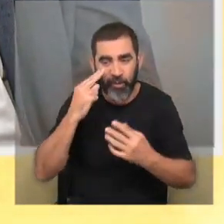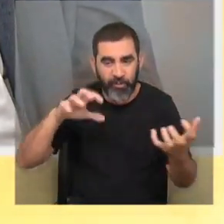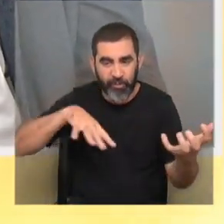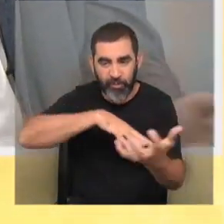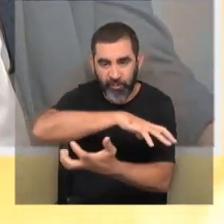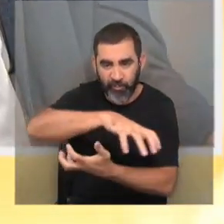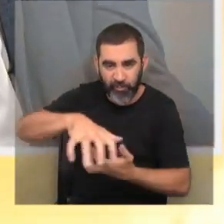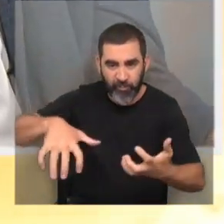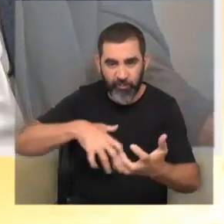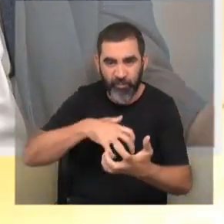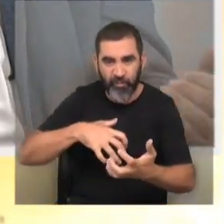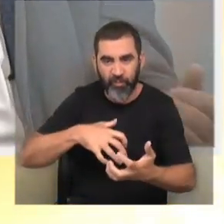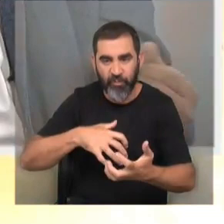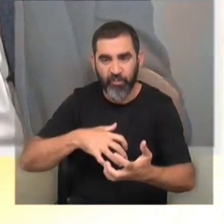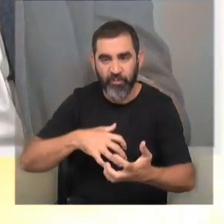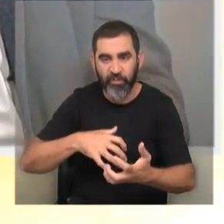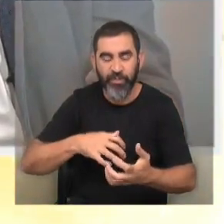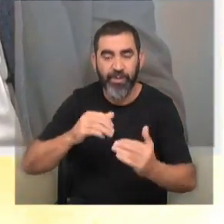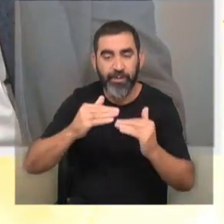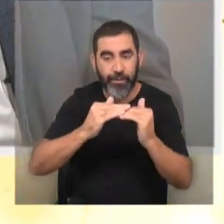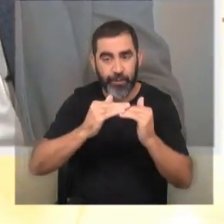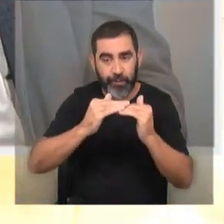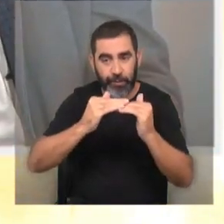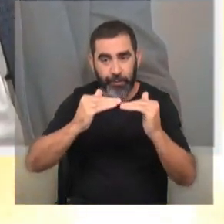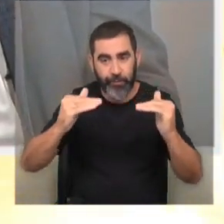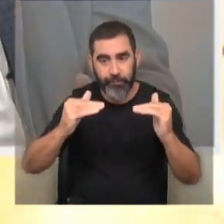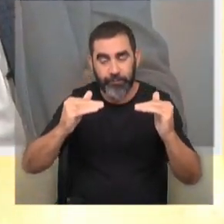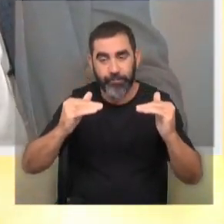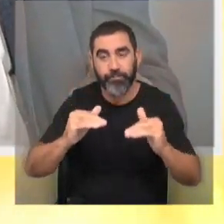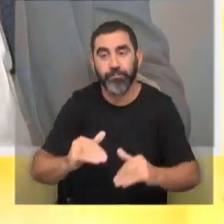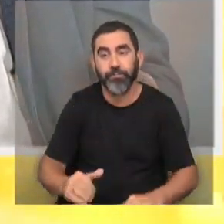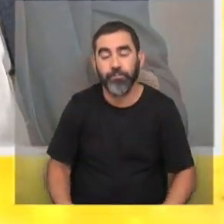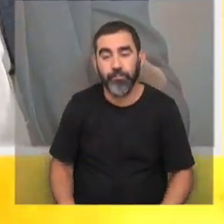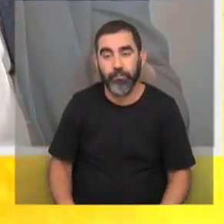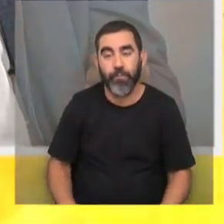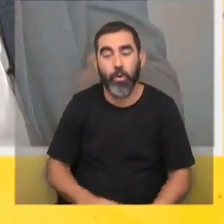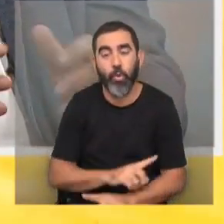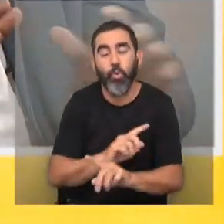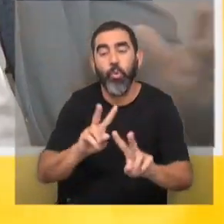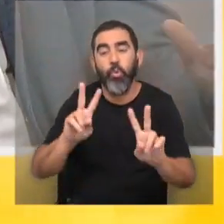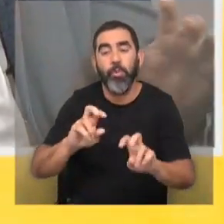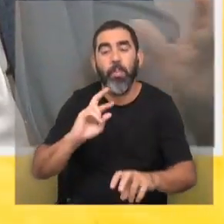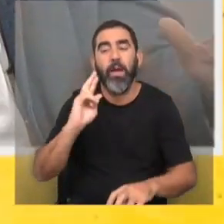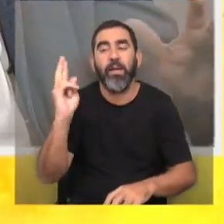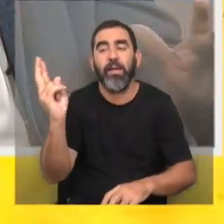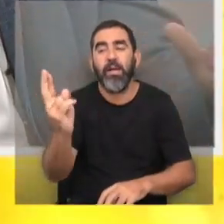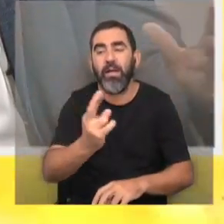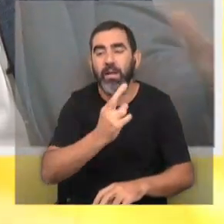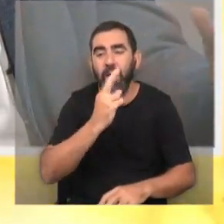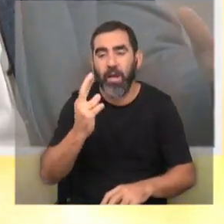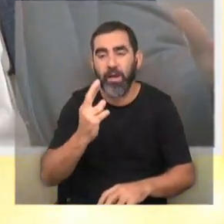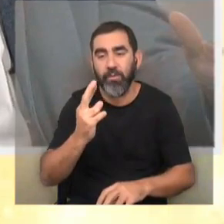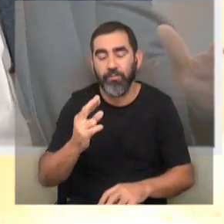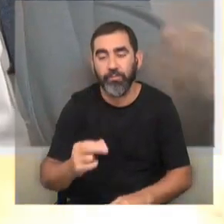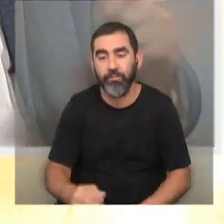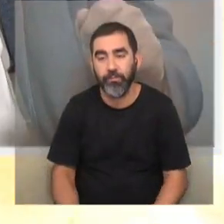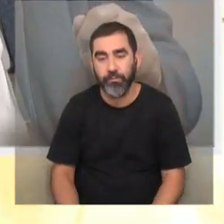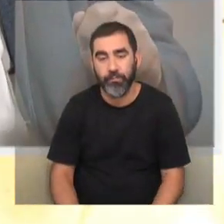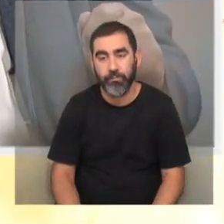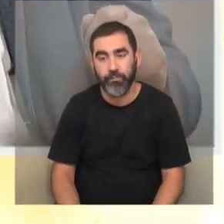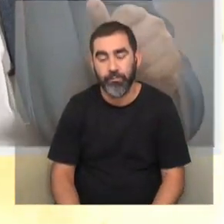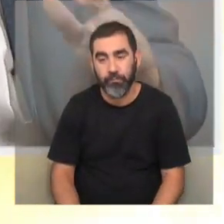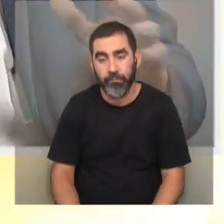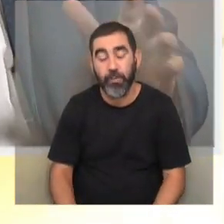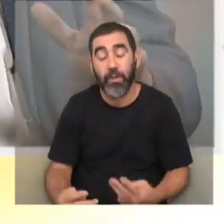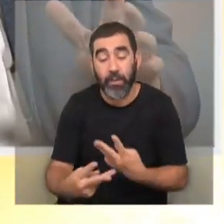son lo que se llaman estructuralmente estables. O sea que no es un fenómeno muy raro que sea caótico. Claro. Cuando algo caótico,